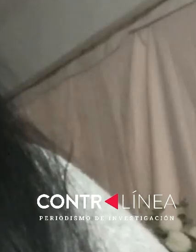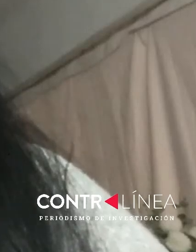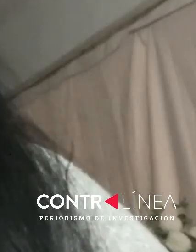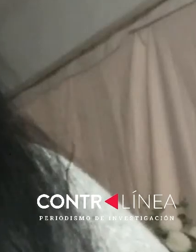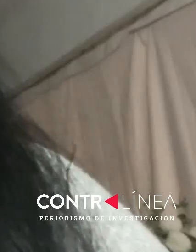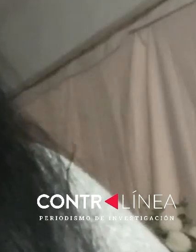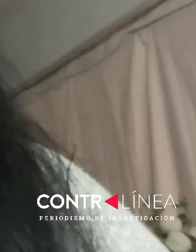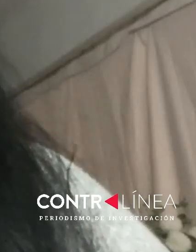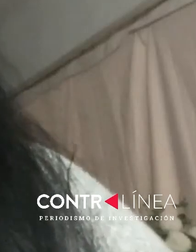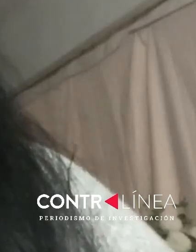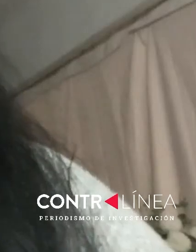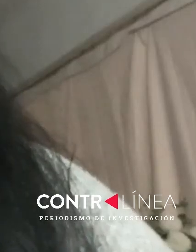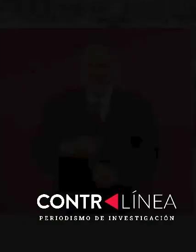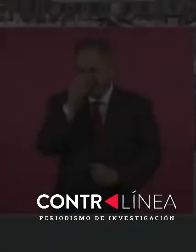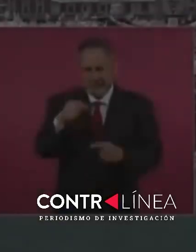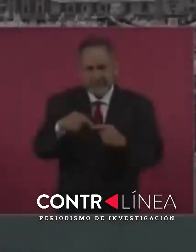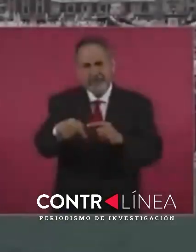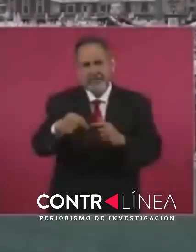país. Vamos a escucharlo.